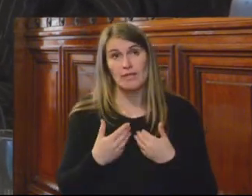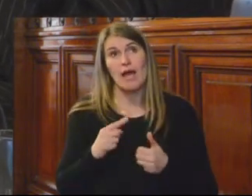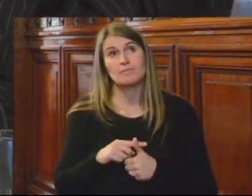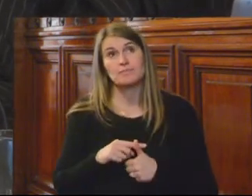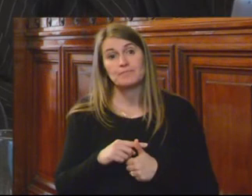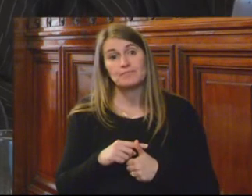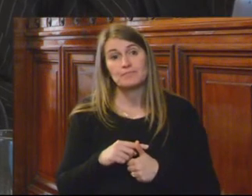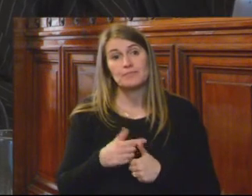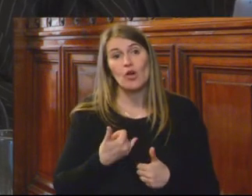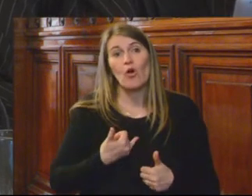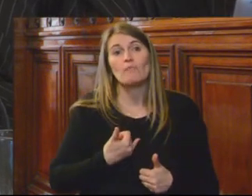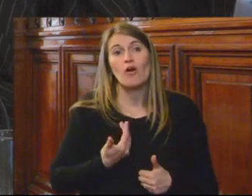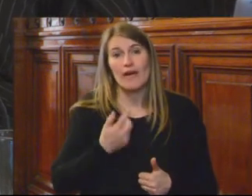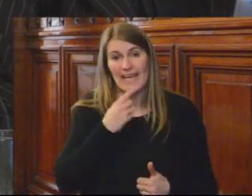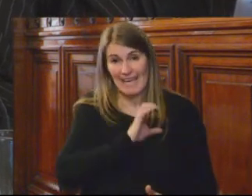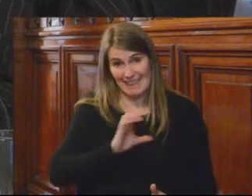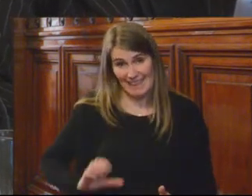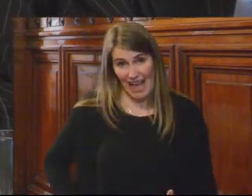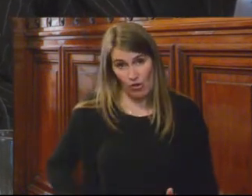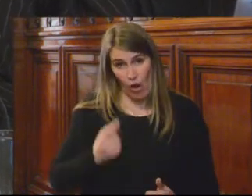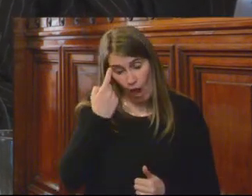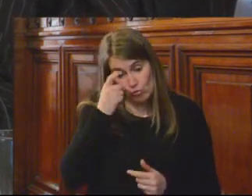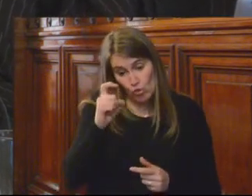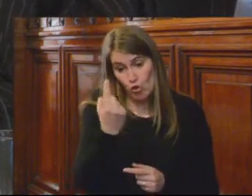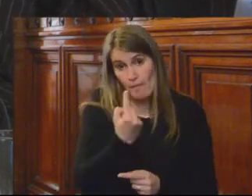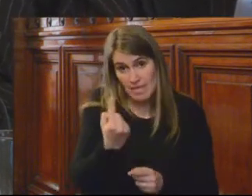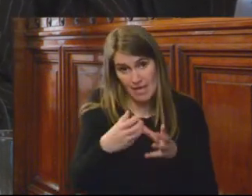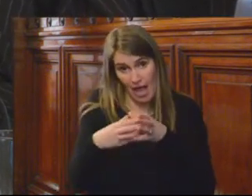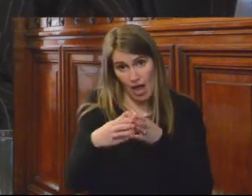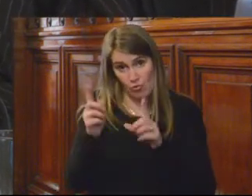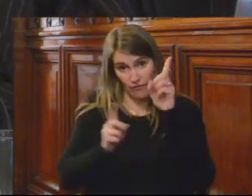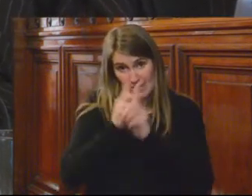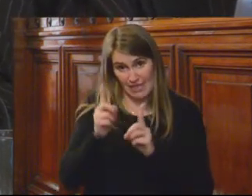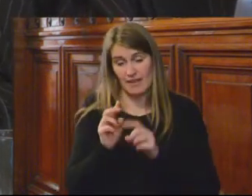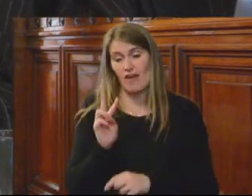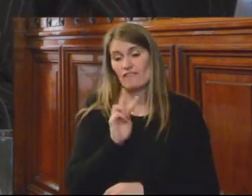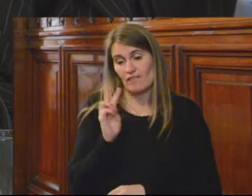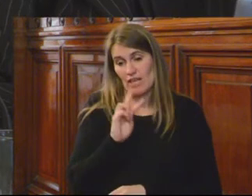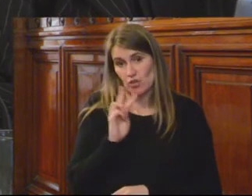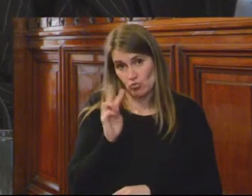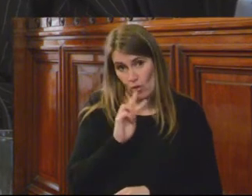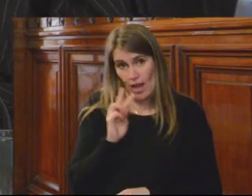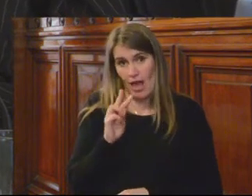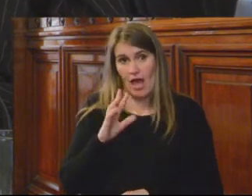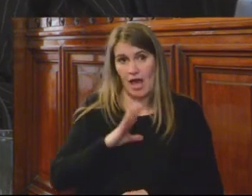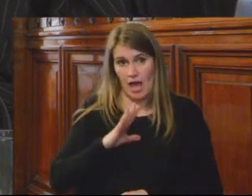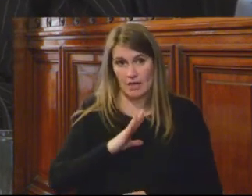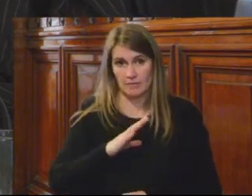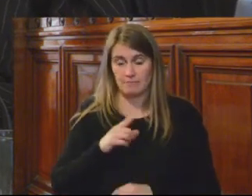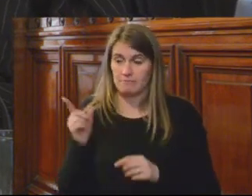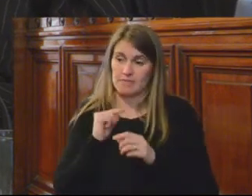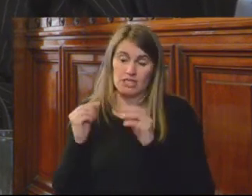¿cómo entiende el Estado la autonomía universitaria? Fundamentalmente en Venezuela se ha desarrollado, y mi colega